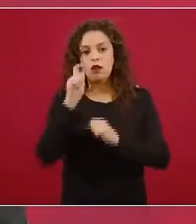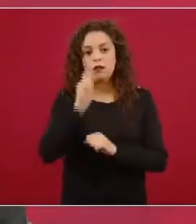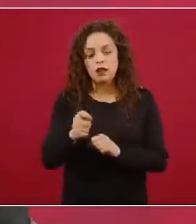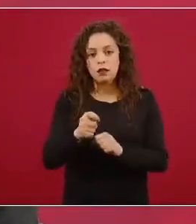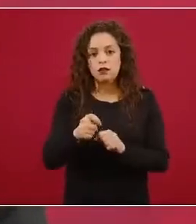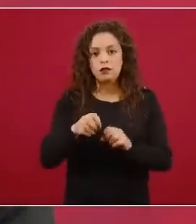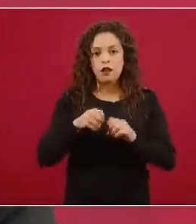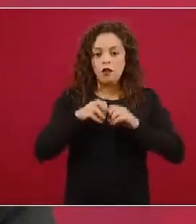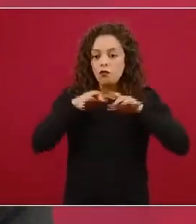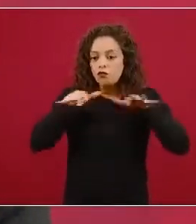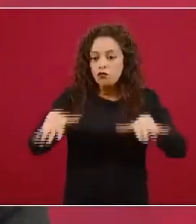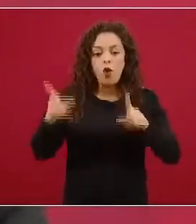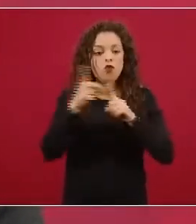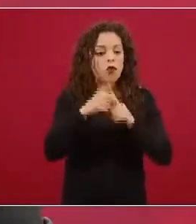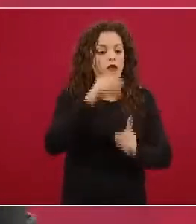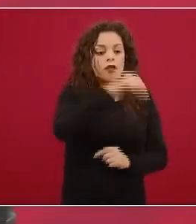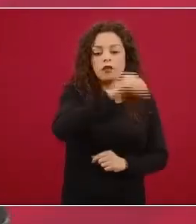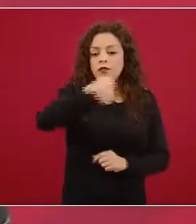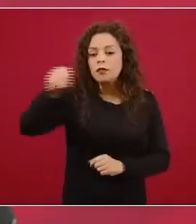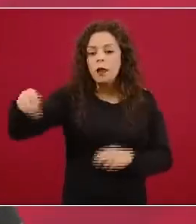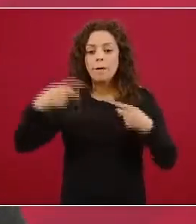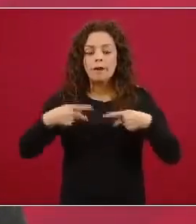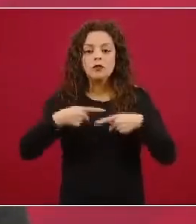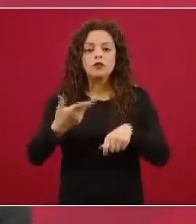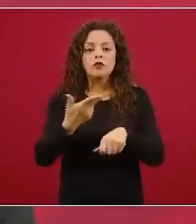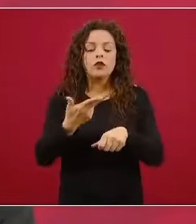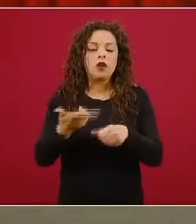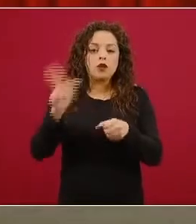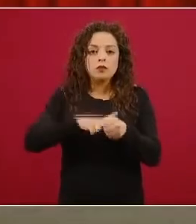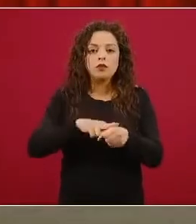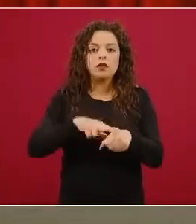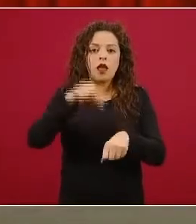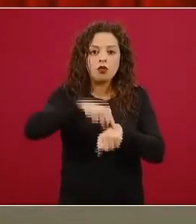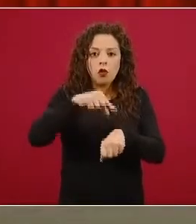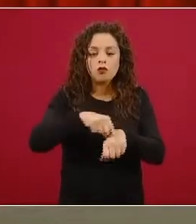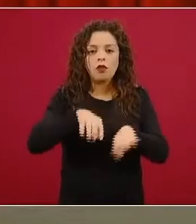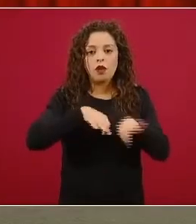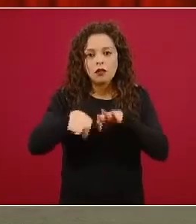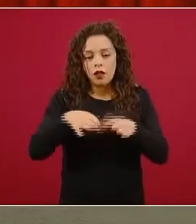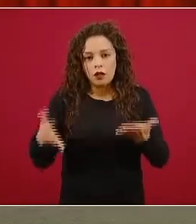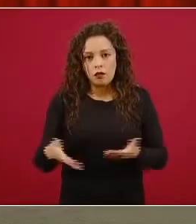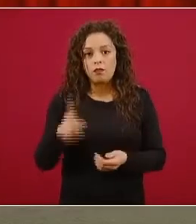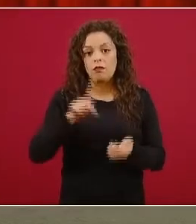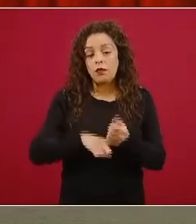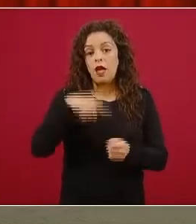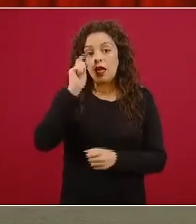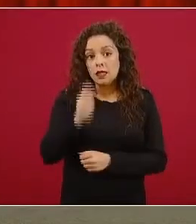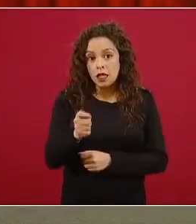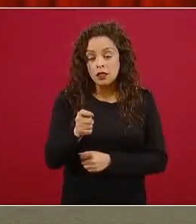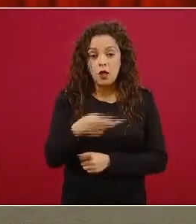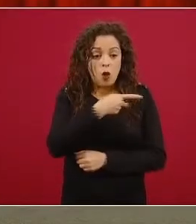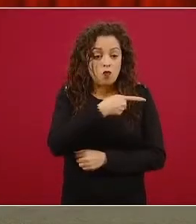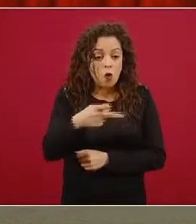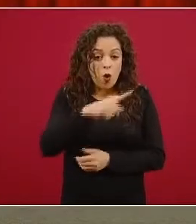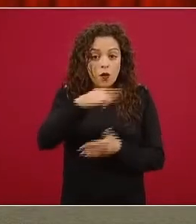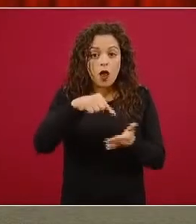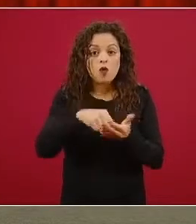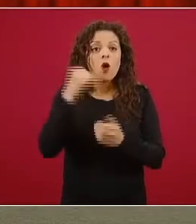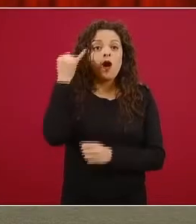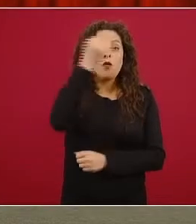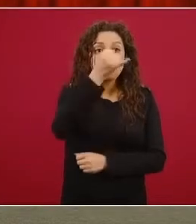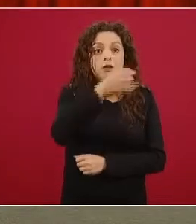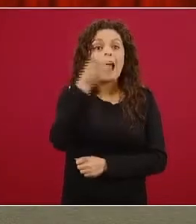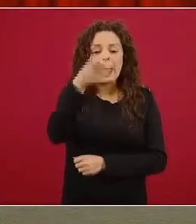distribución de los profesionales de la salud, con mayor carencia en las comunidades rurales pobres, ahí hay